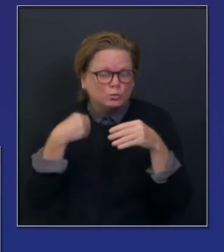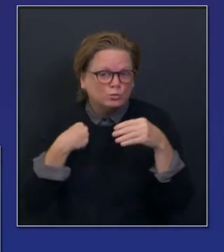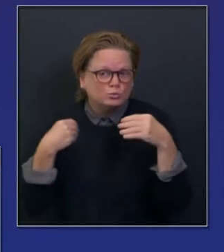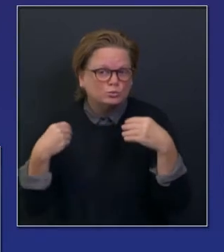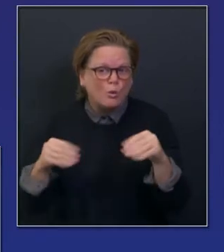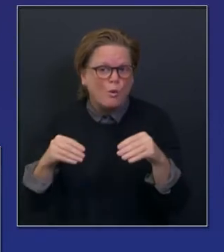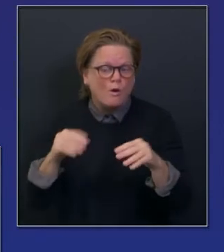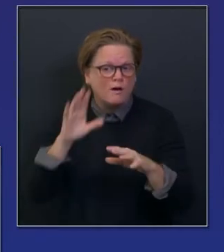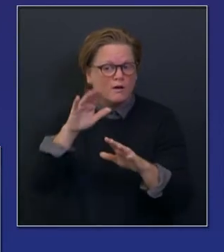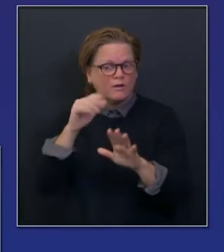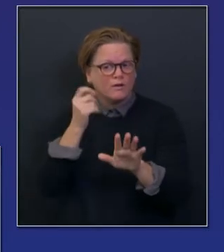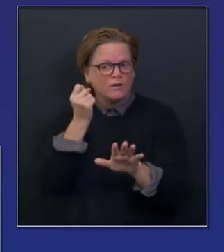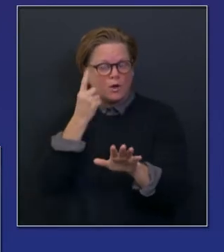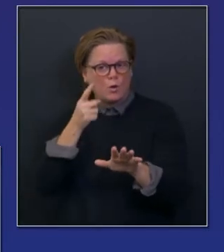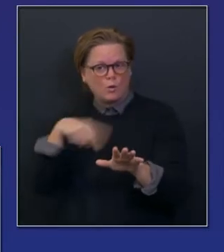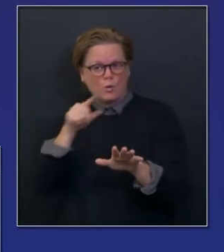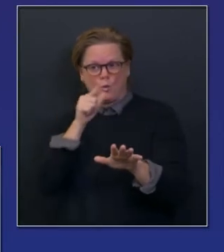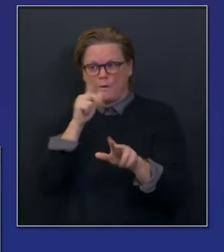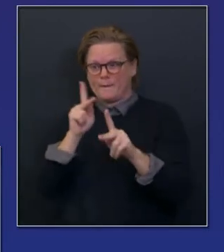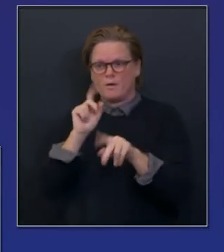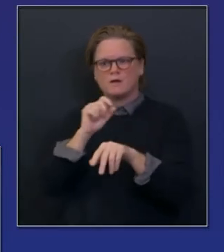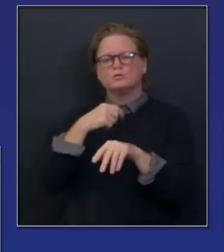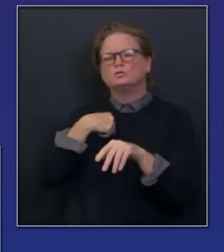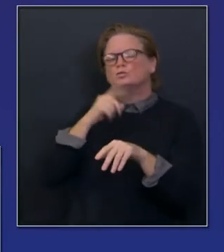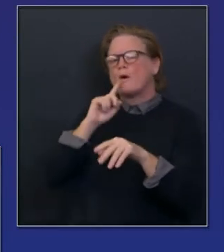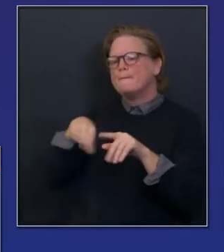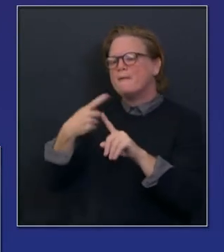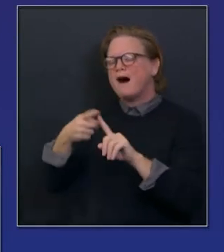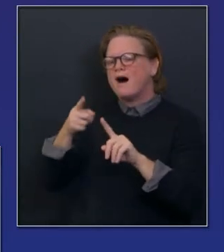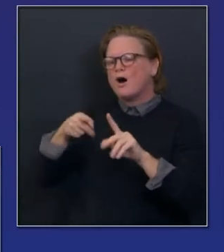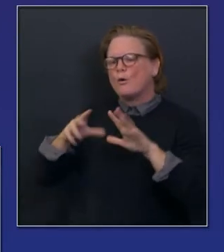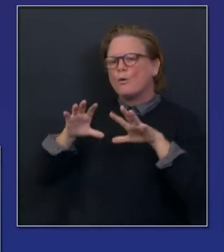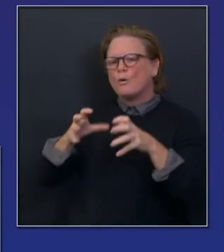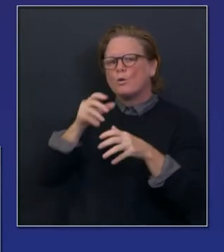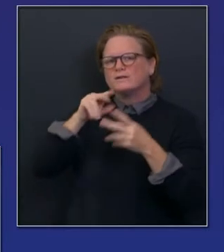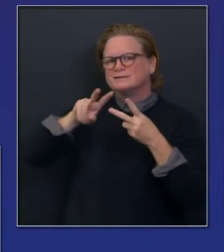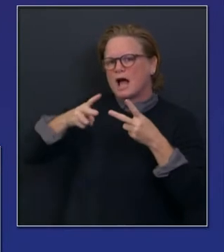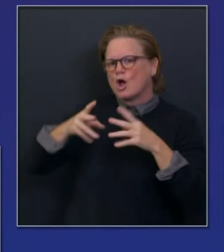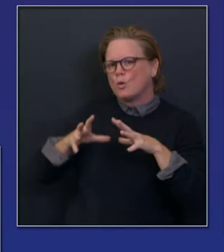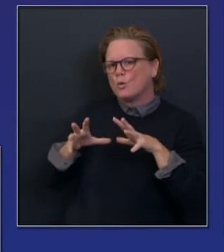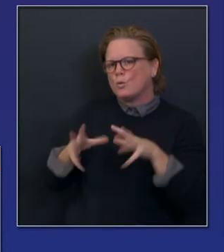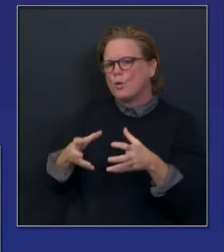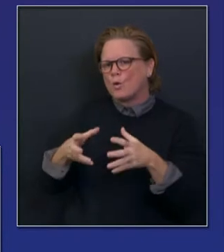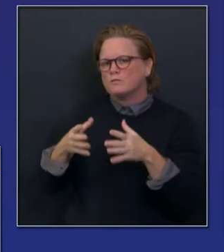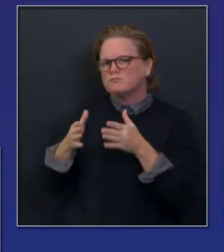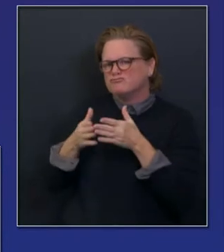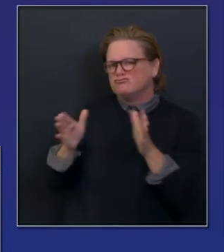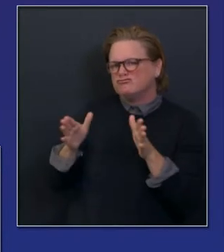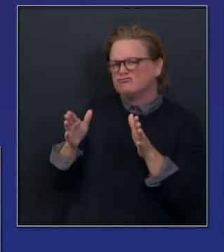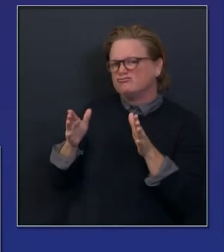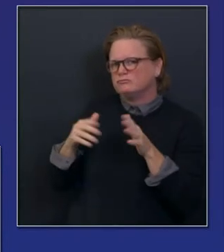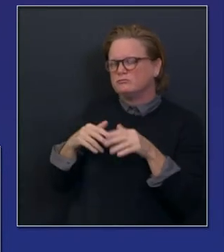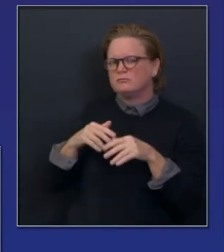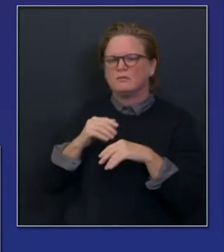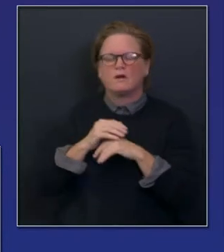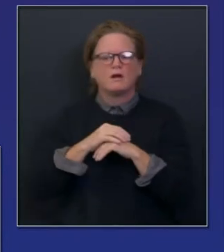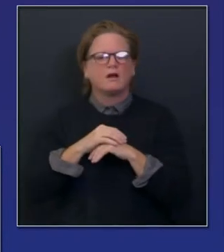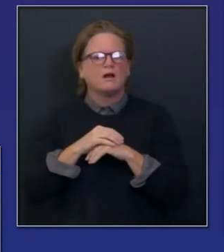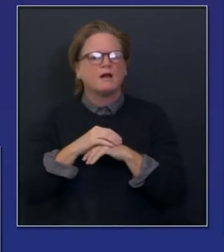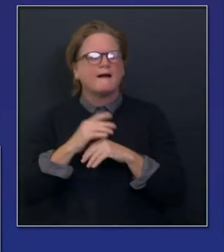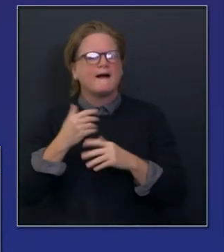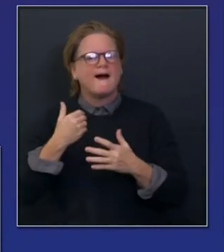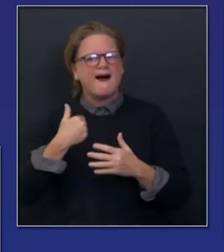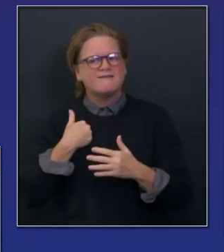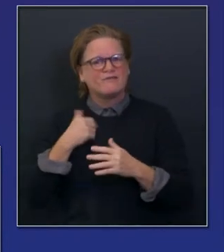mercados. Ya se da una idea de ese universo y esas conversaciones. Así que en rasgos generales